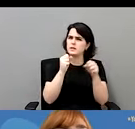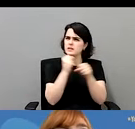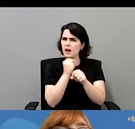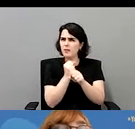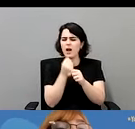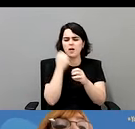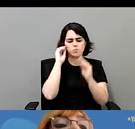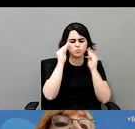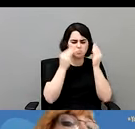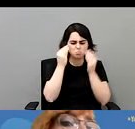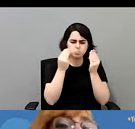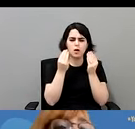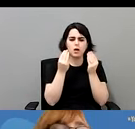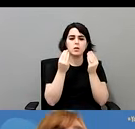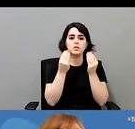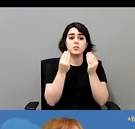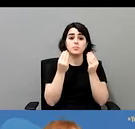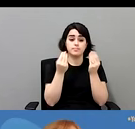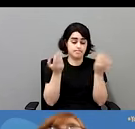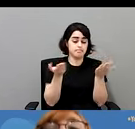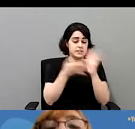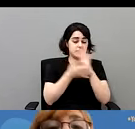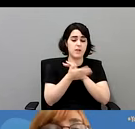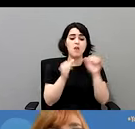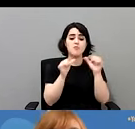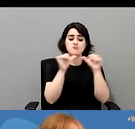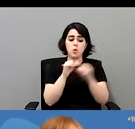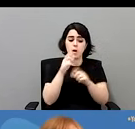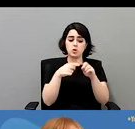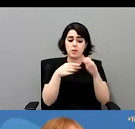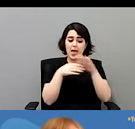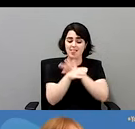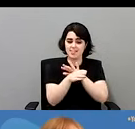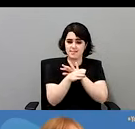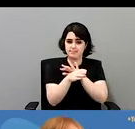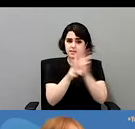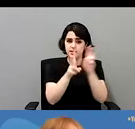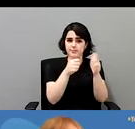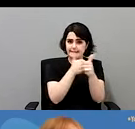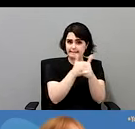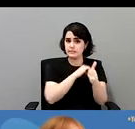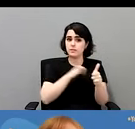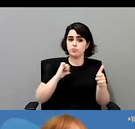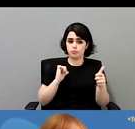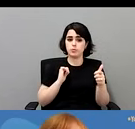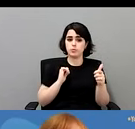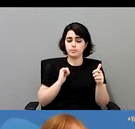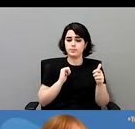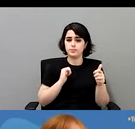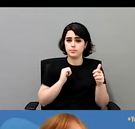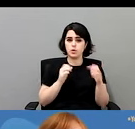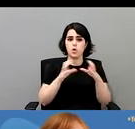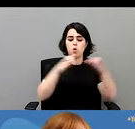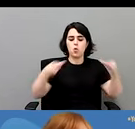que reflexionar, hay formas de acceder a esto de la asistencia personal. Hay